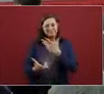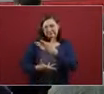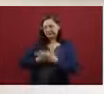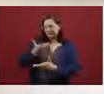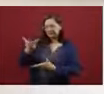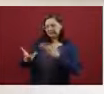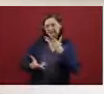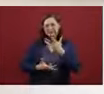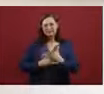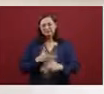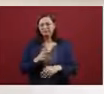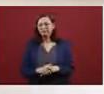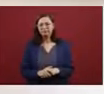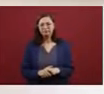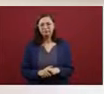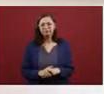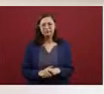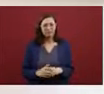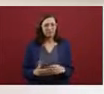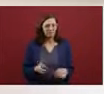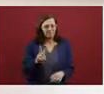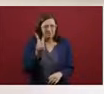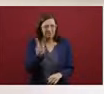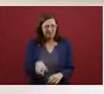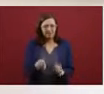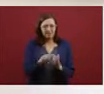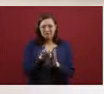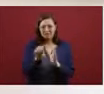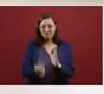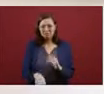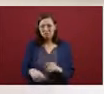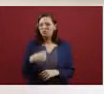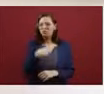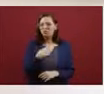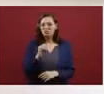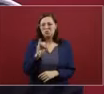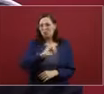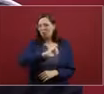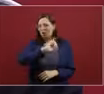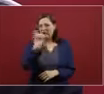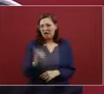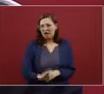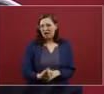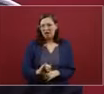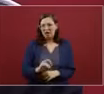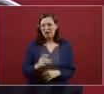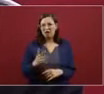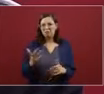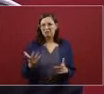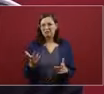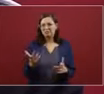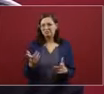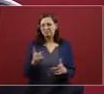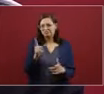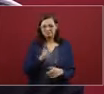pues, por ejemplo, yo nunca había visto a un periodista que quisiera estar con un